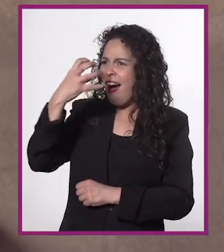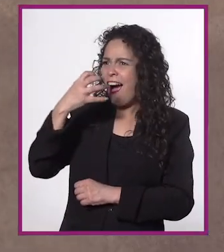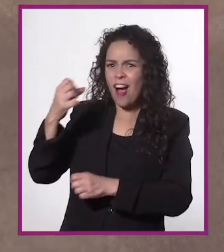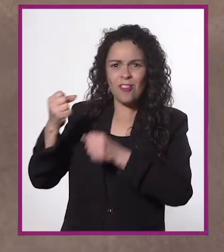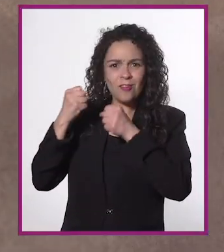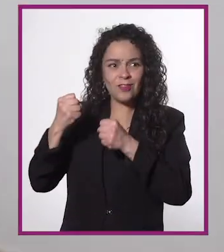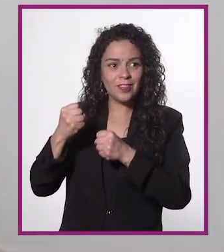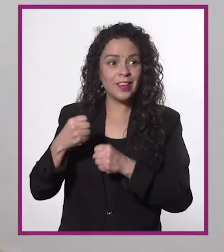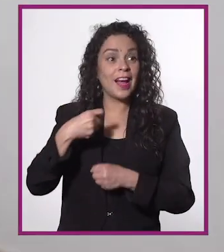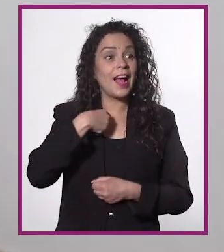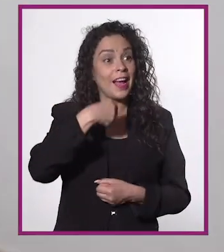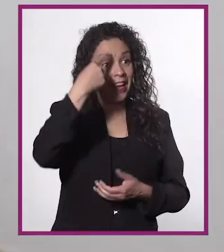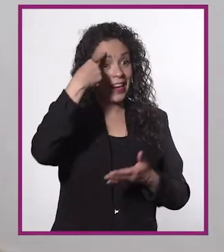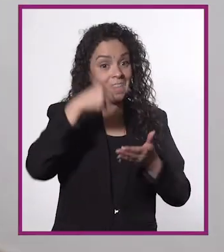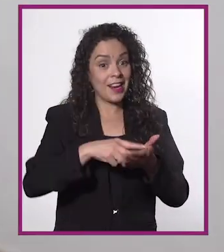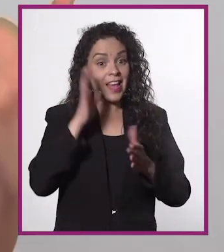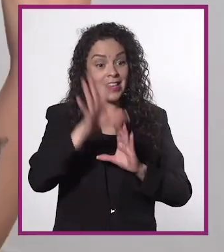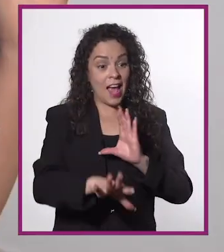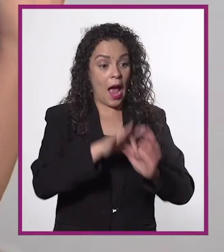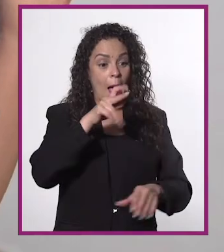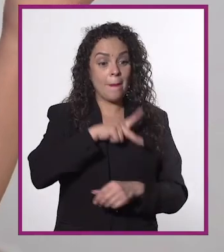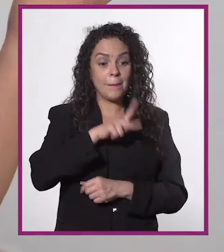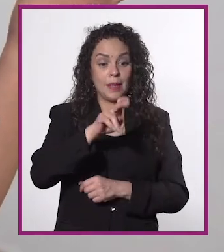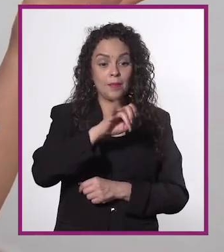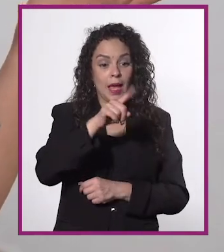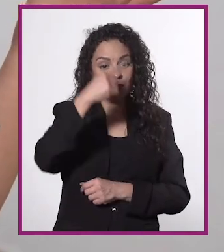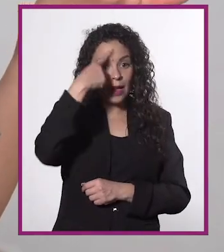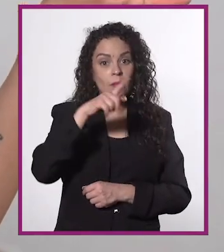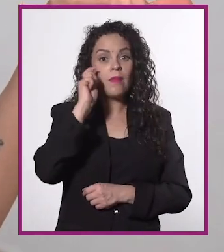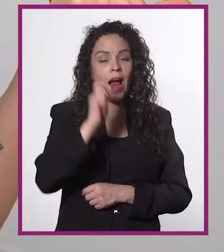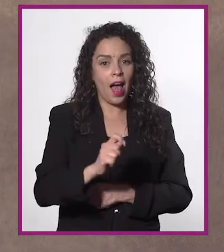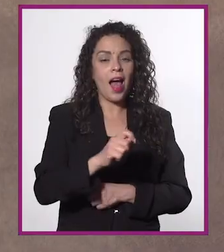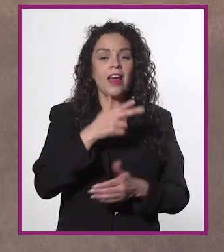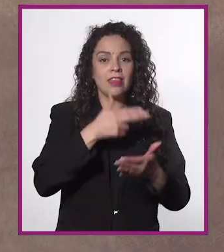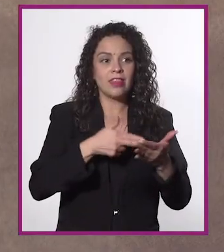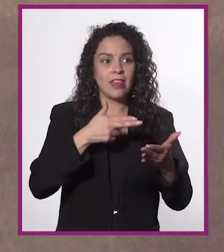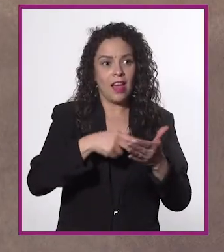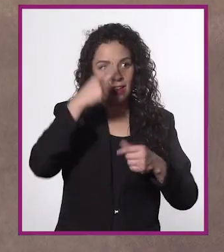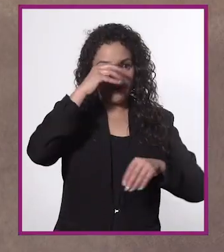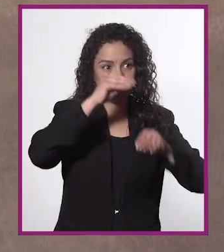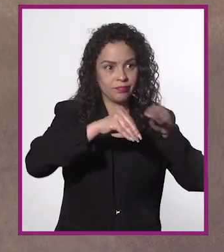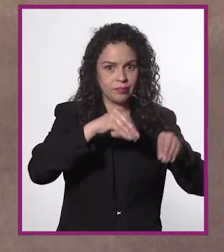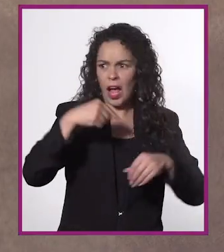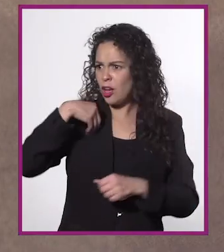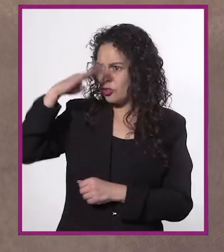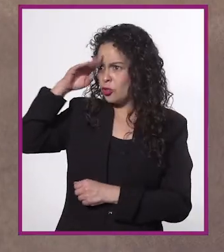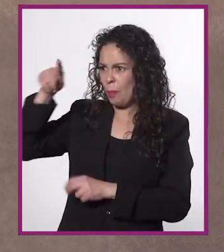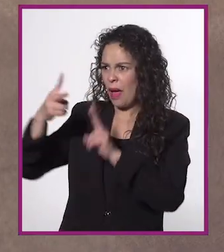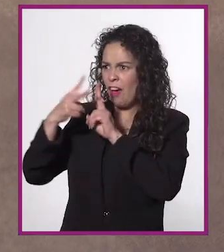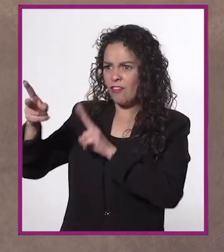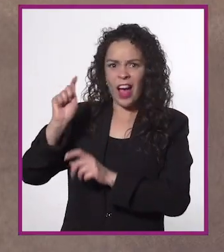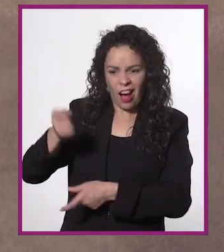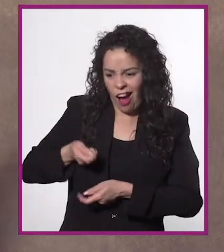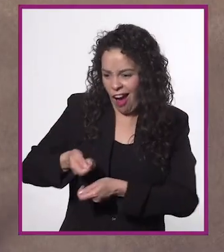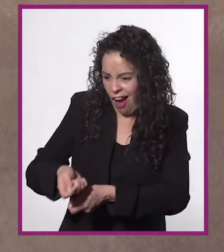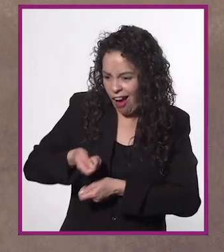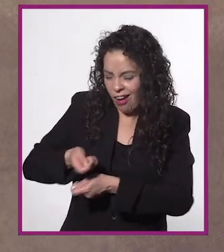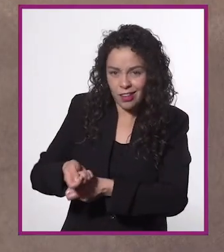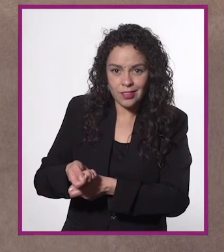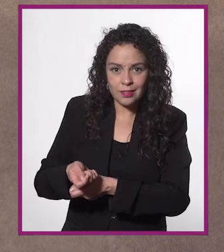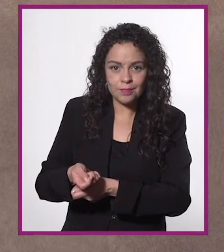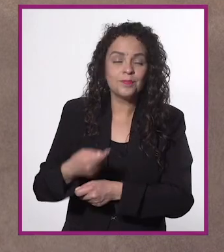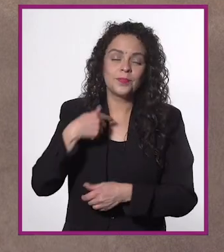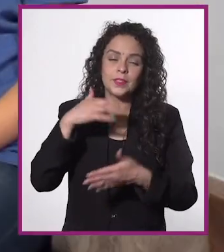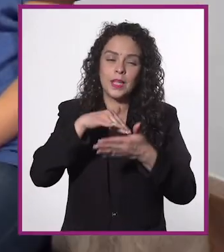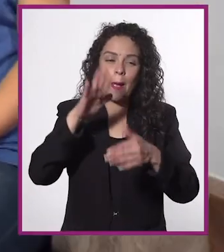de creación. Ah, pensé que era la vecina trapeando. Leí un poco más sobre Fluxus y me gustó la idea de ser